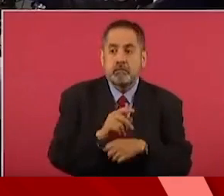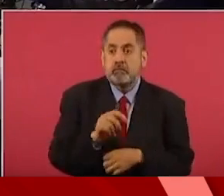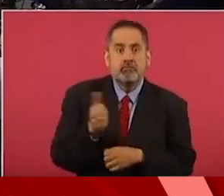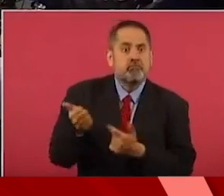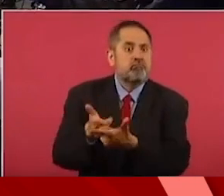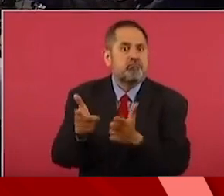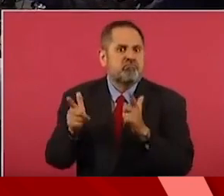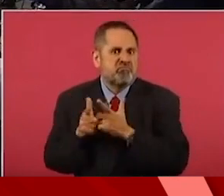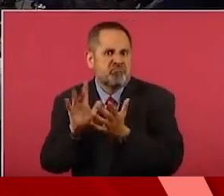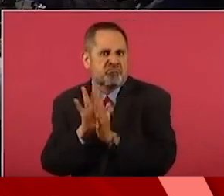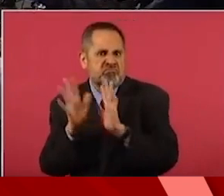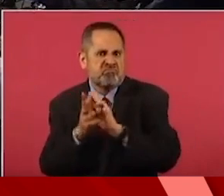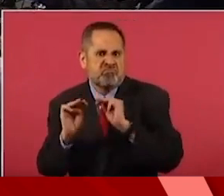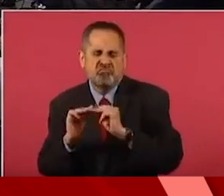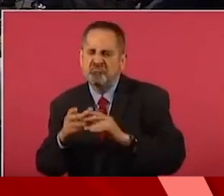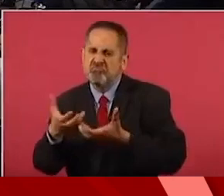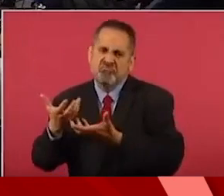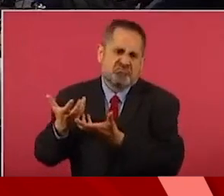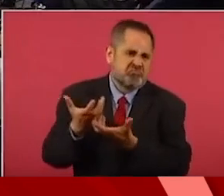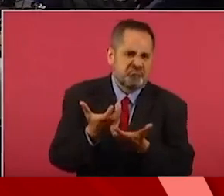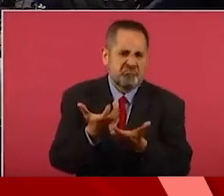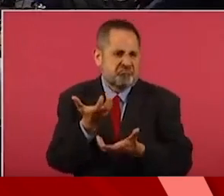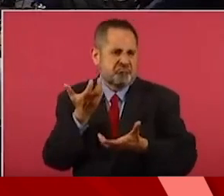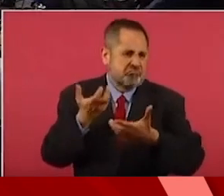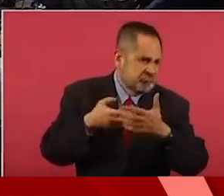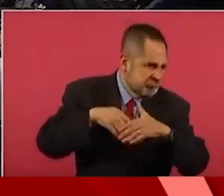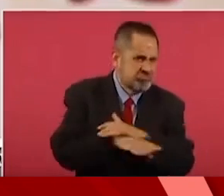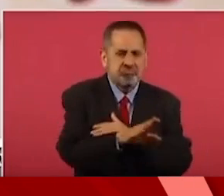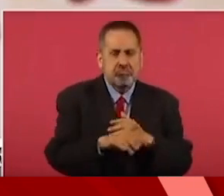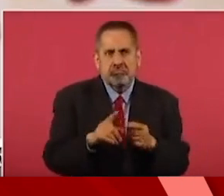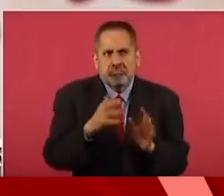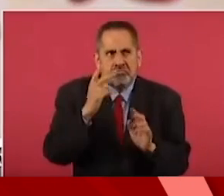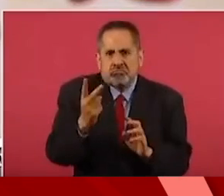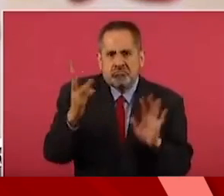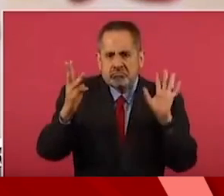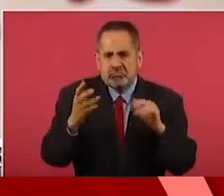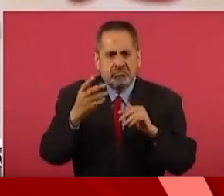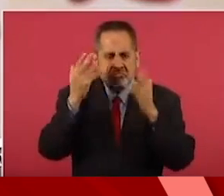un grupo armado, o no sé si son dos o tres, pero el caso es de que